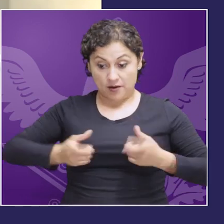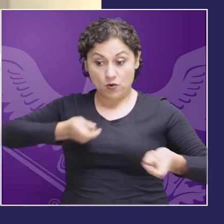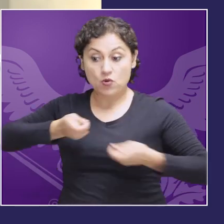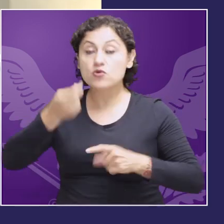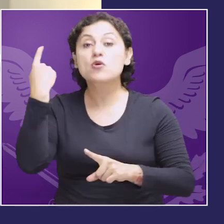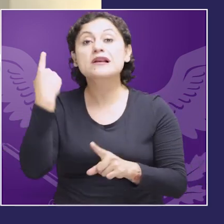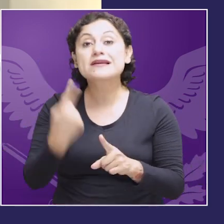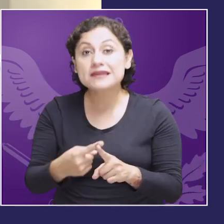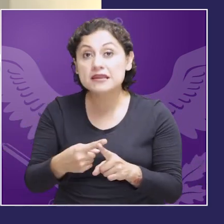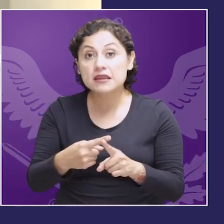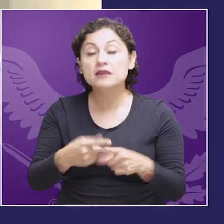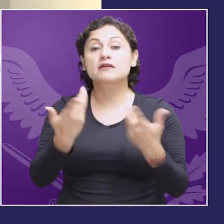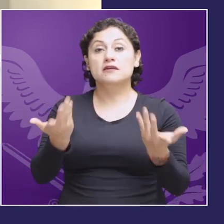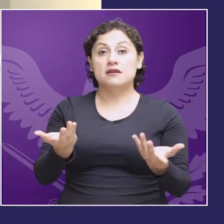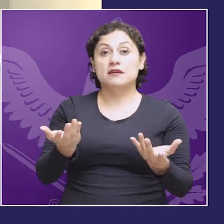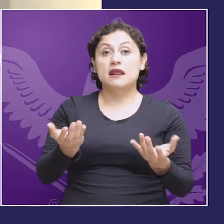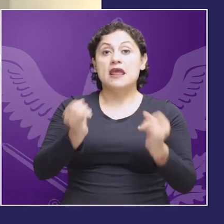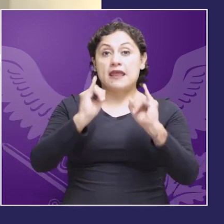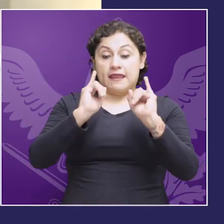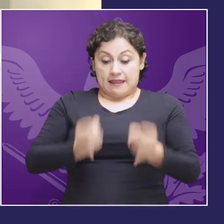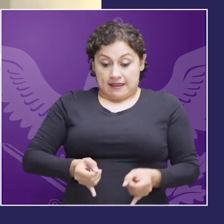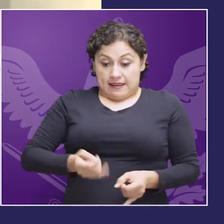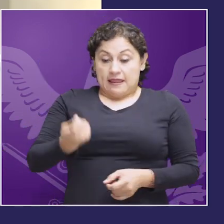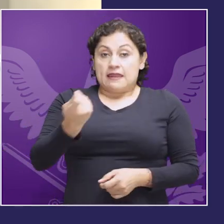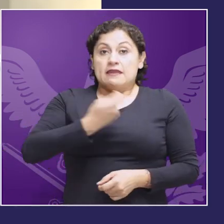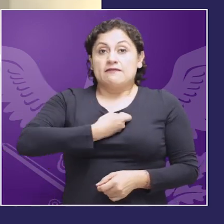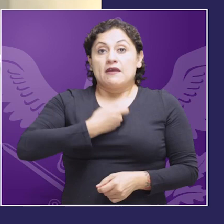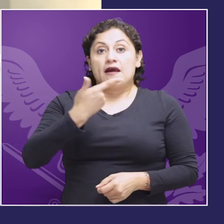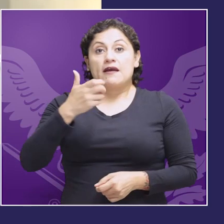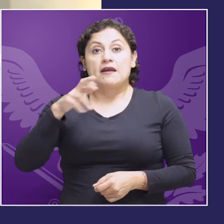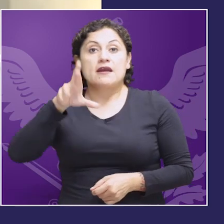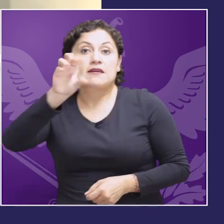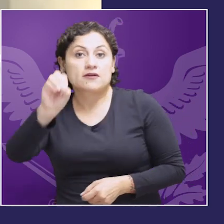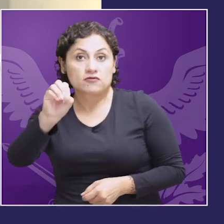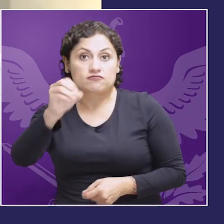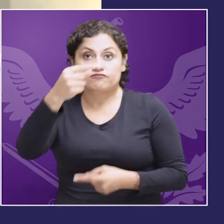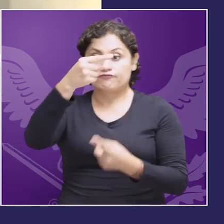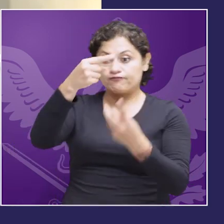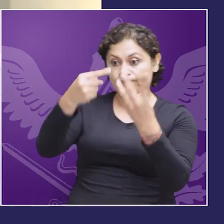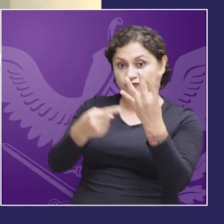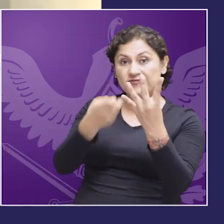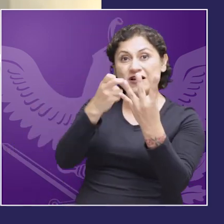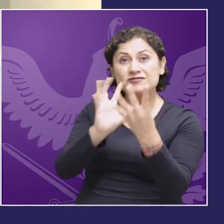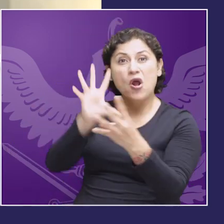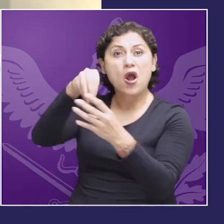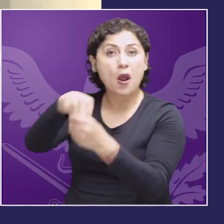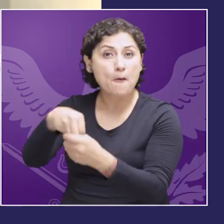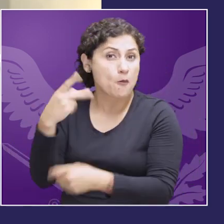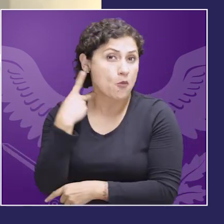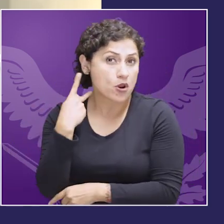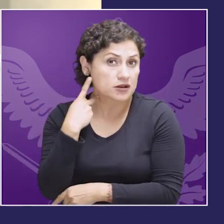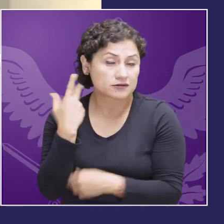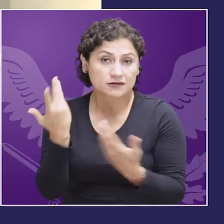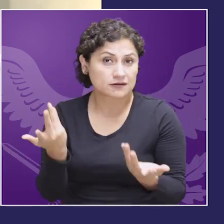las mujeres, el control de los cuerpos de las mujeres y el tema de las identidades de género, que se ubica en el mundo